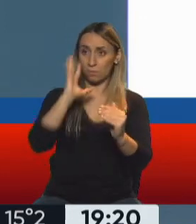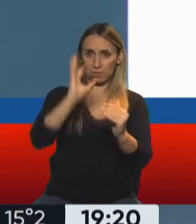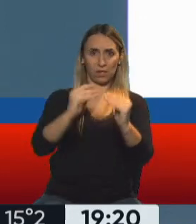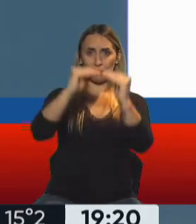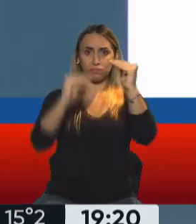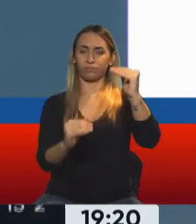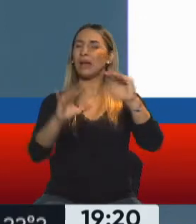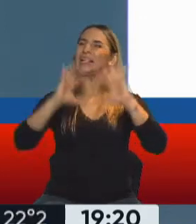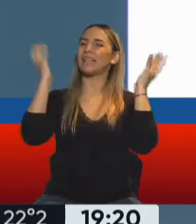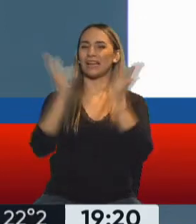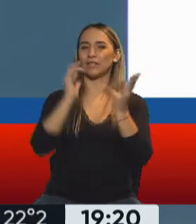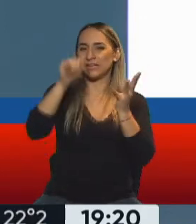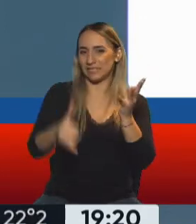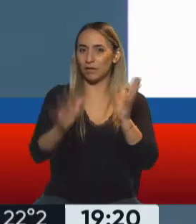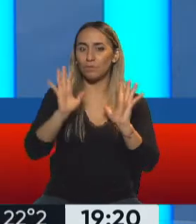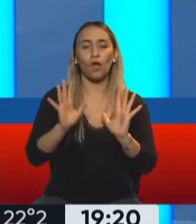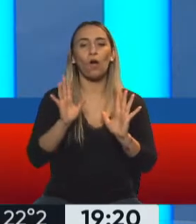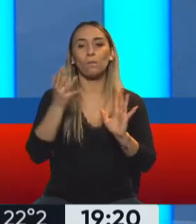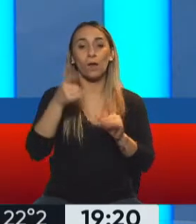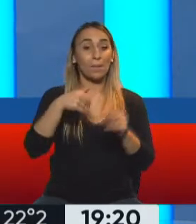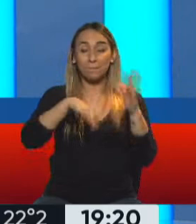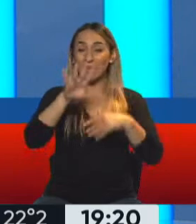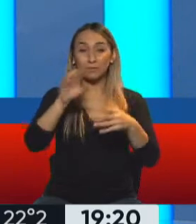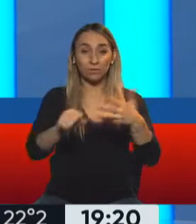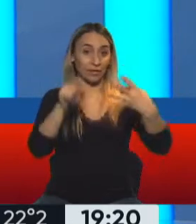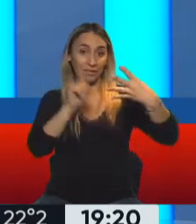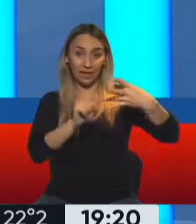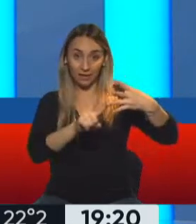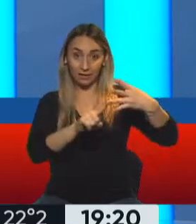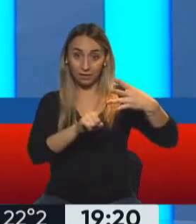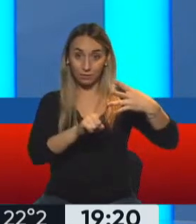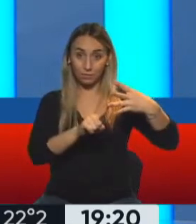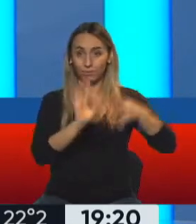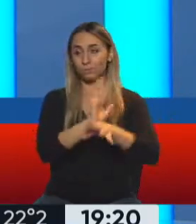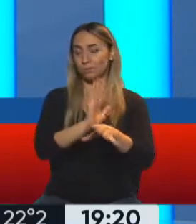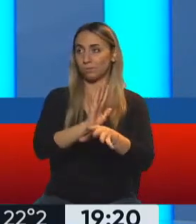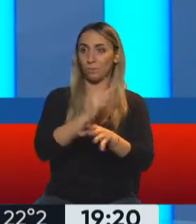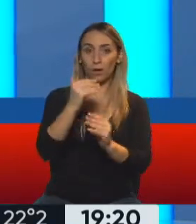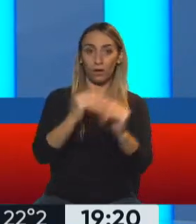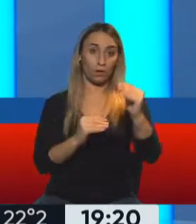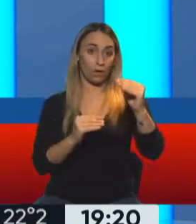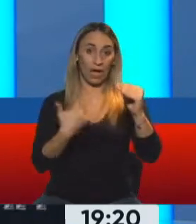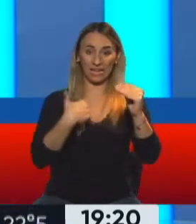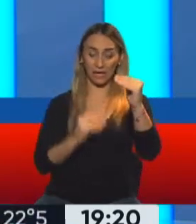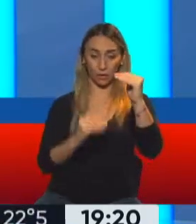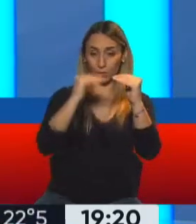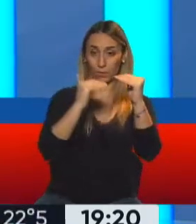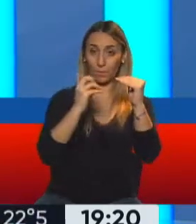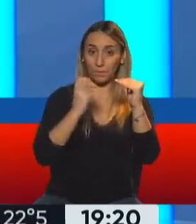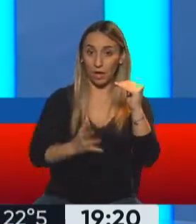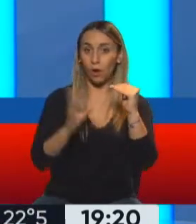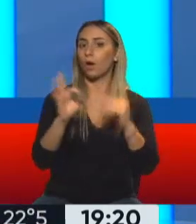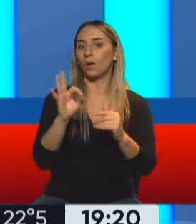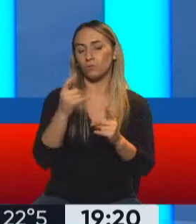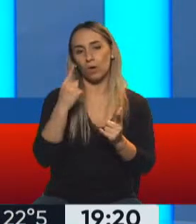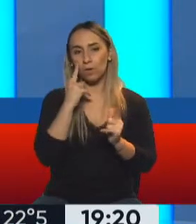nivel internacional, si se quiere, pero más de en todos Argentina. los puntos es el más importante, pero para arriba, digamos, que nivela para arriba, como que está diciendo, bueno, ojo